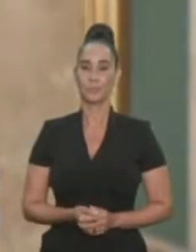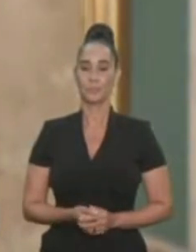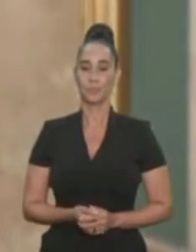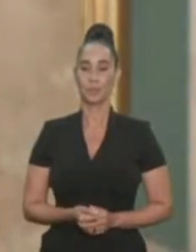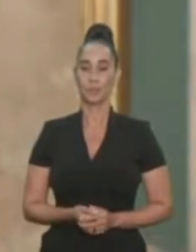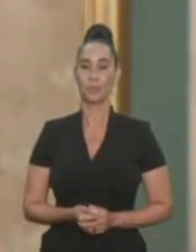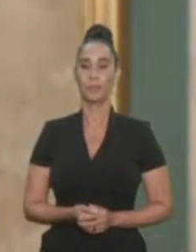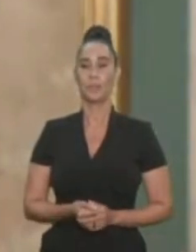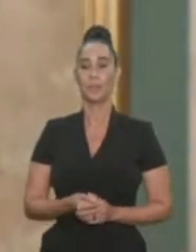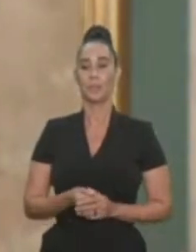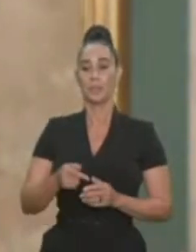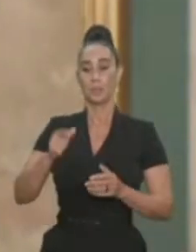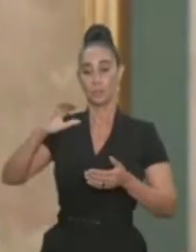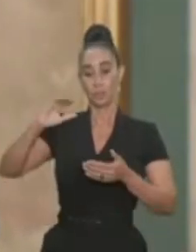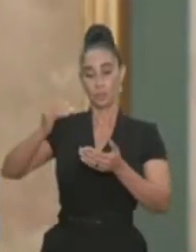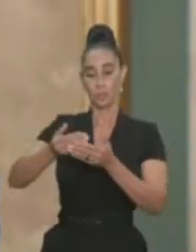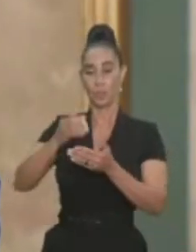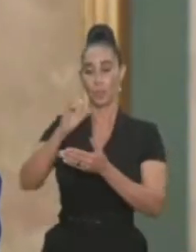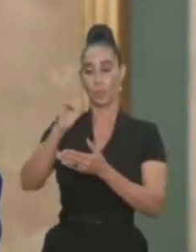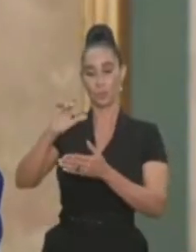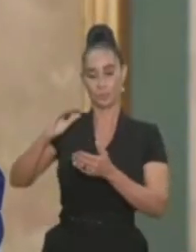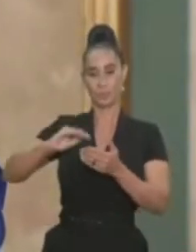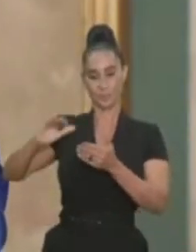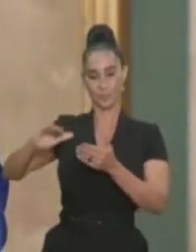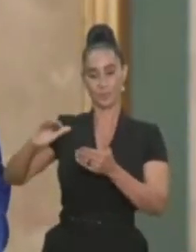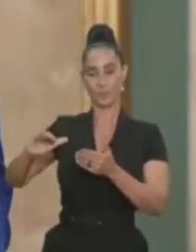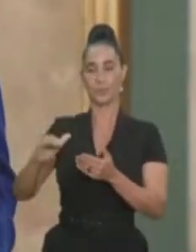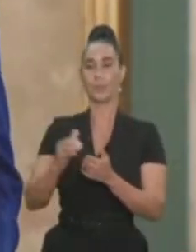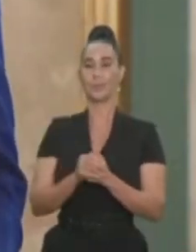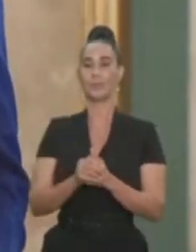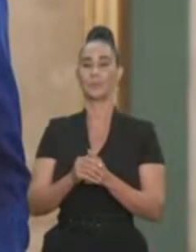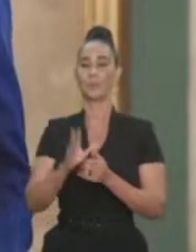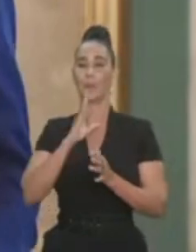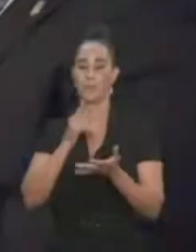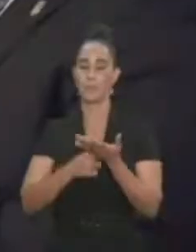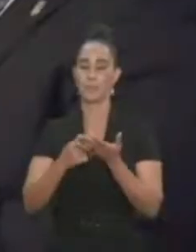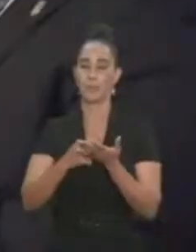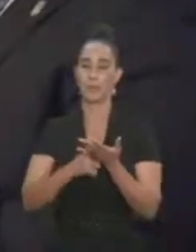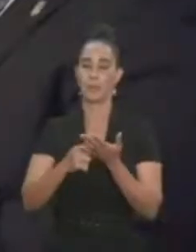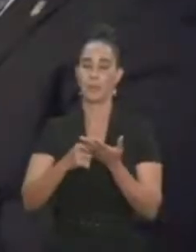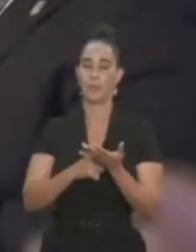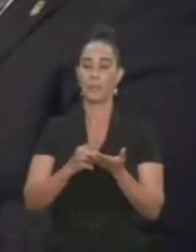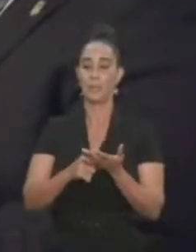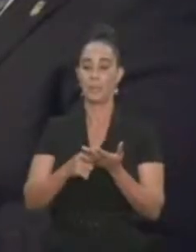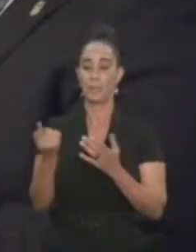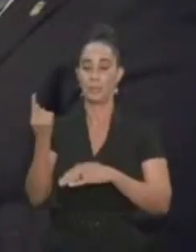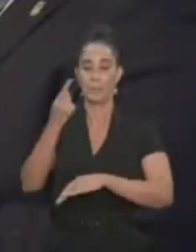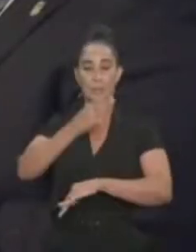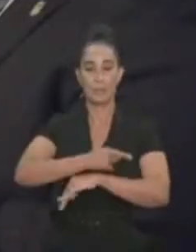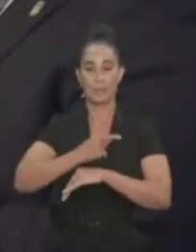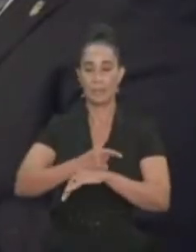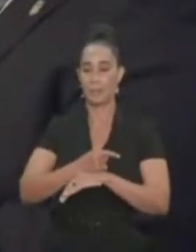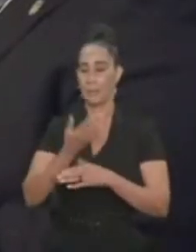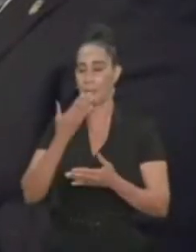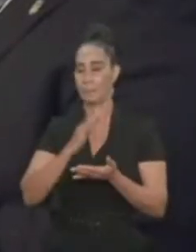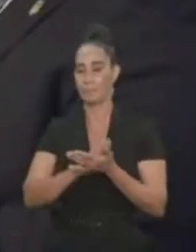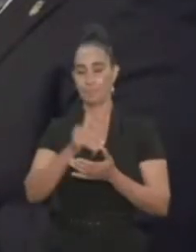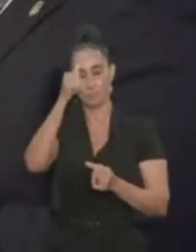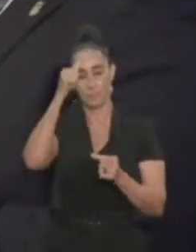Hablaba con Orlandito que si son días fatales como ese del año pasado, los numerólogos podrán hacer muchos números de ese día.